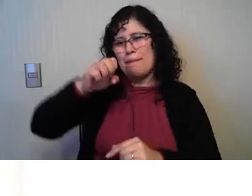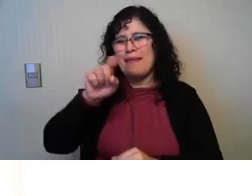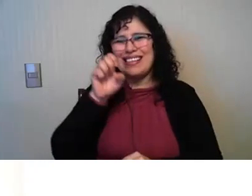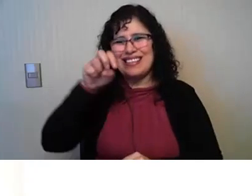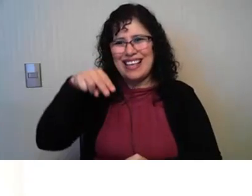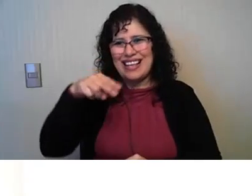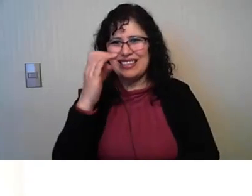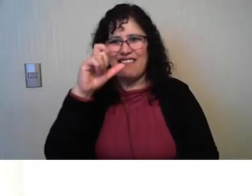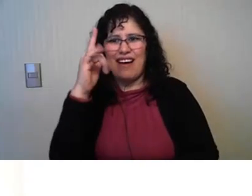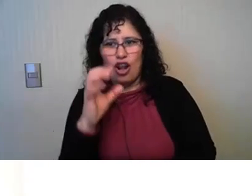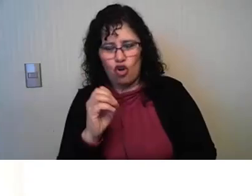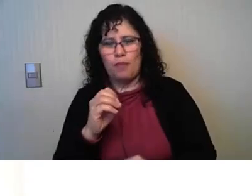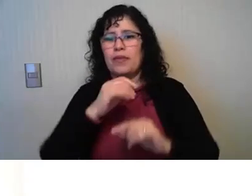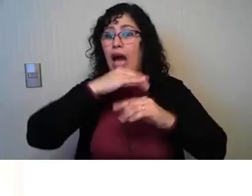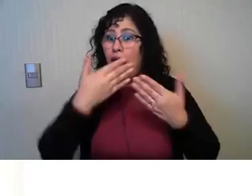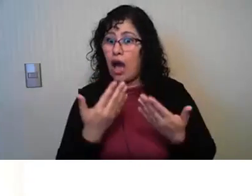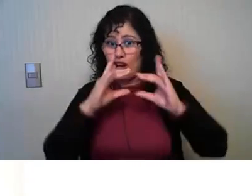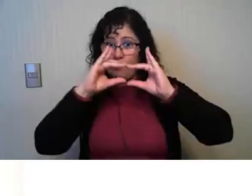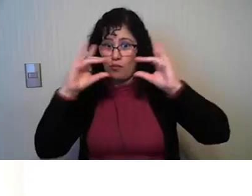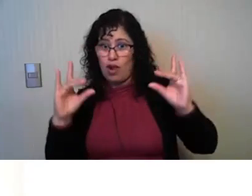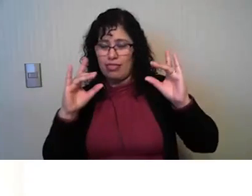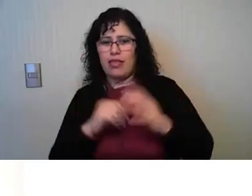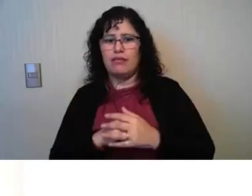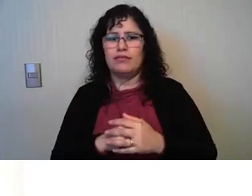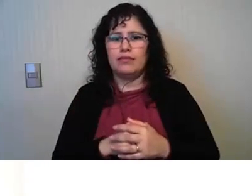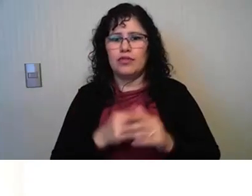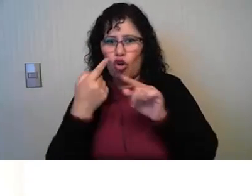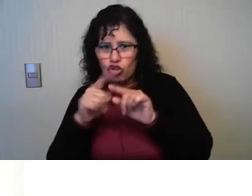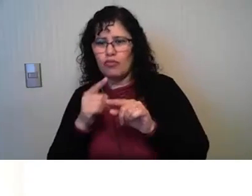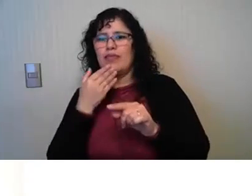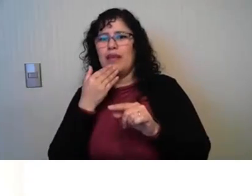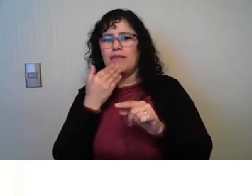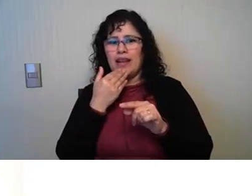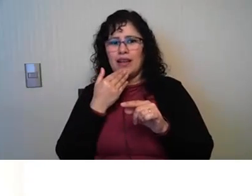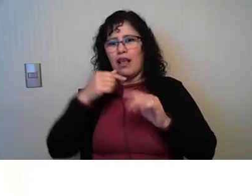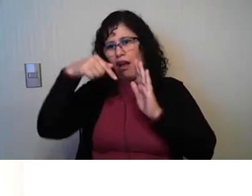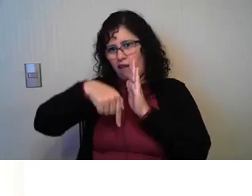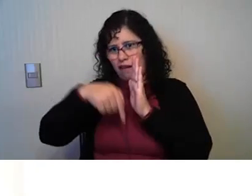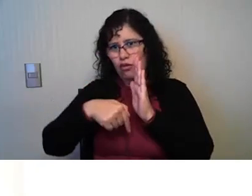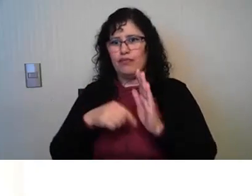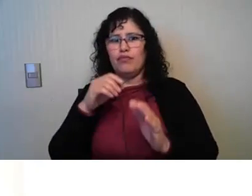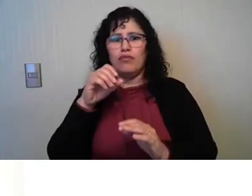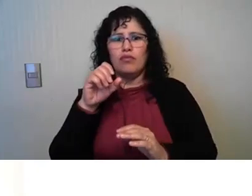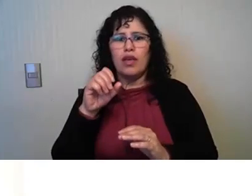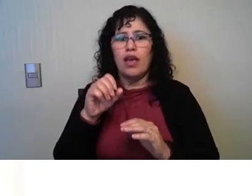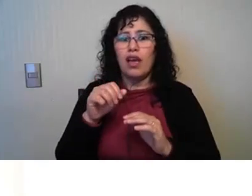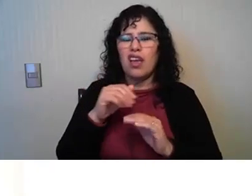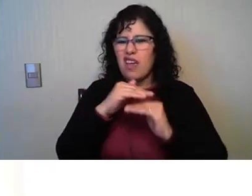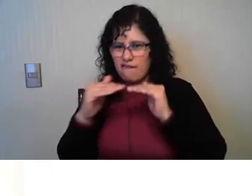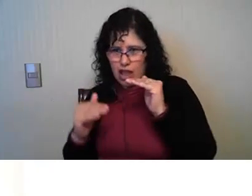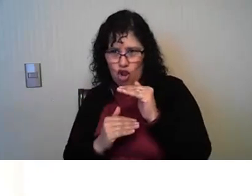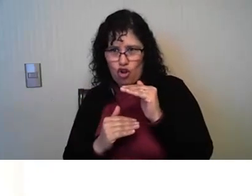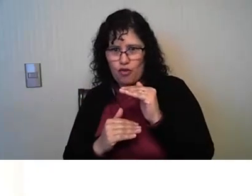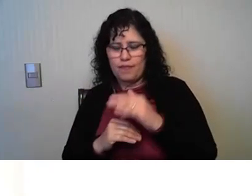el puente, y el núcleo olivar inferior en el bulbo. Y todo el resto de acá corresponde a